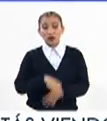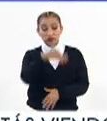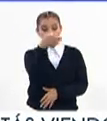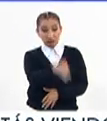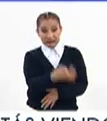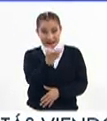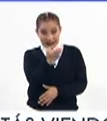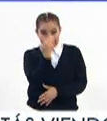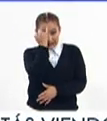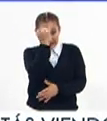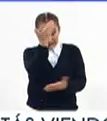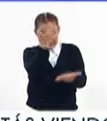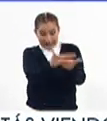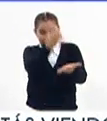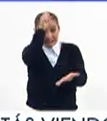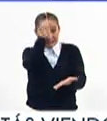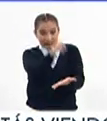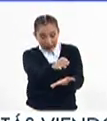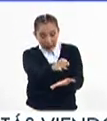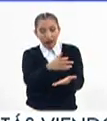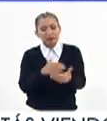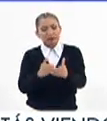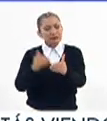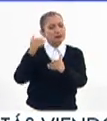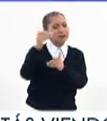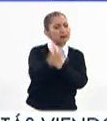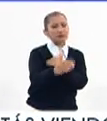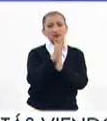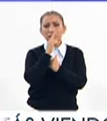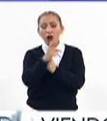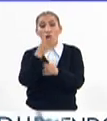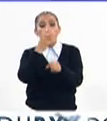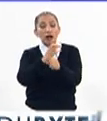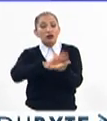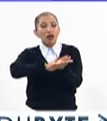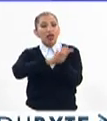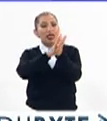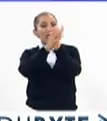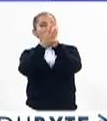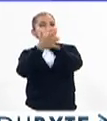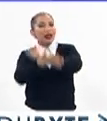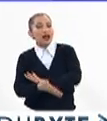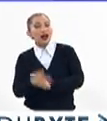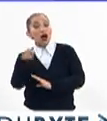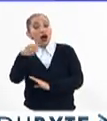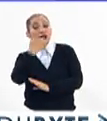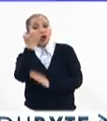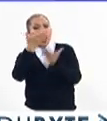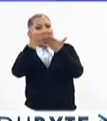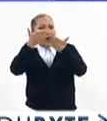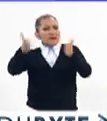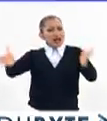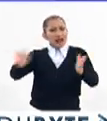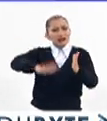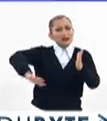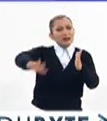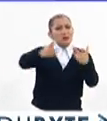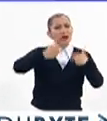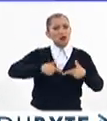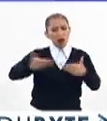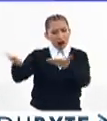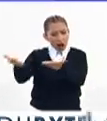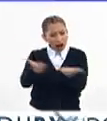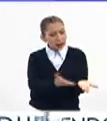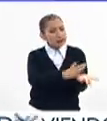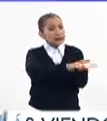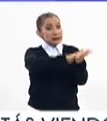aprobación de la iniciativa, daremos un paso decisivo para avanzar en la cuarta transformación, con una escuela abierta a la sociedad que